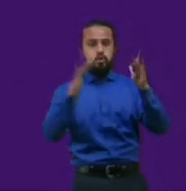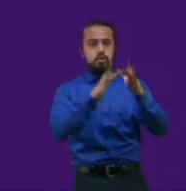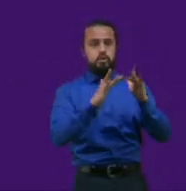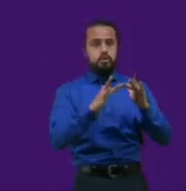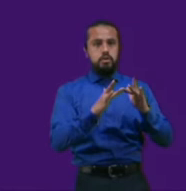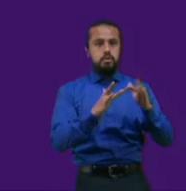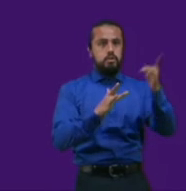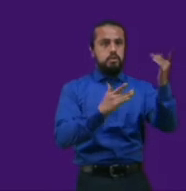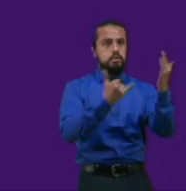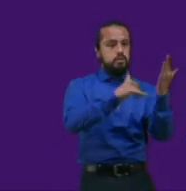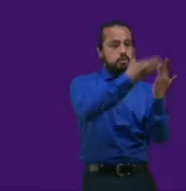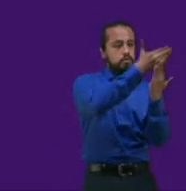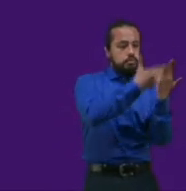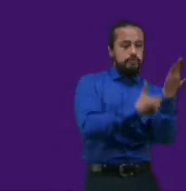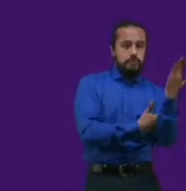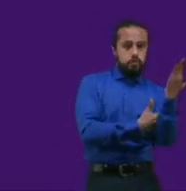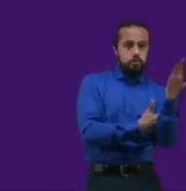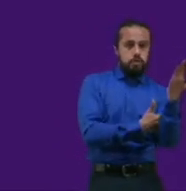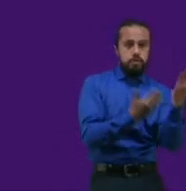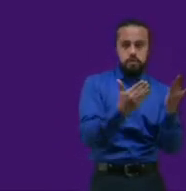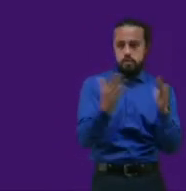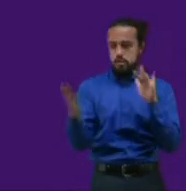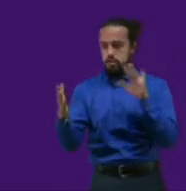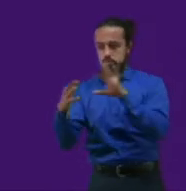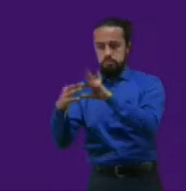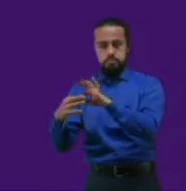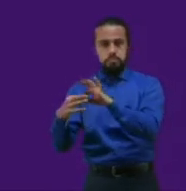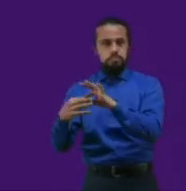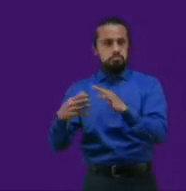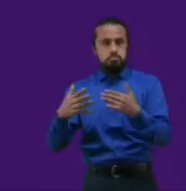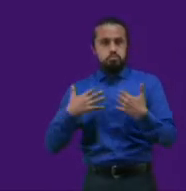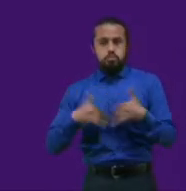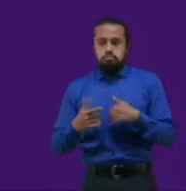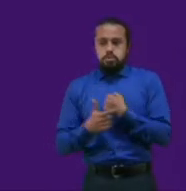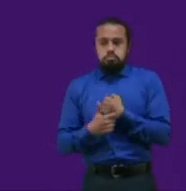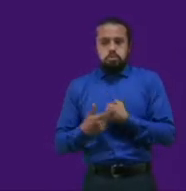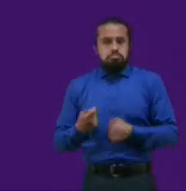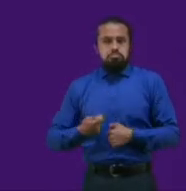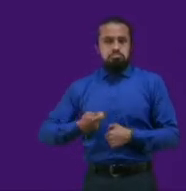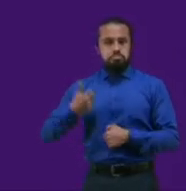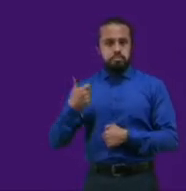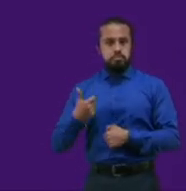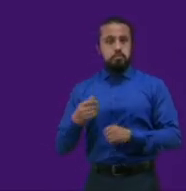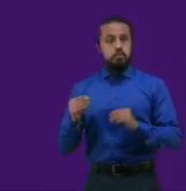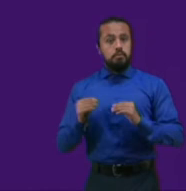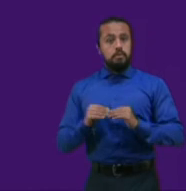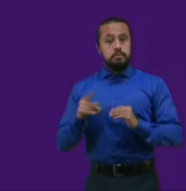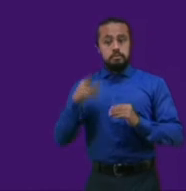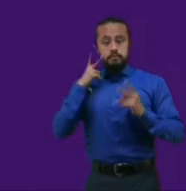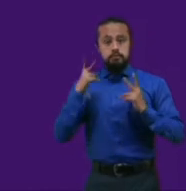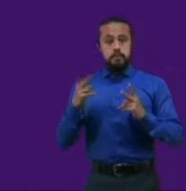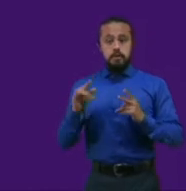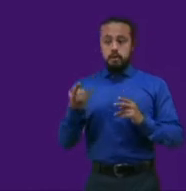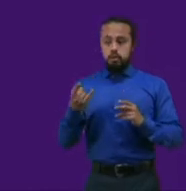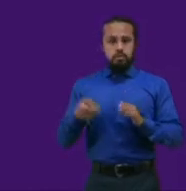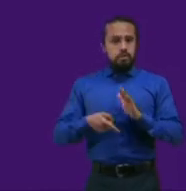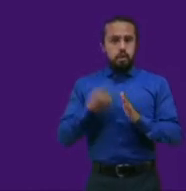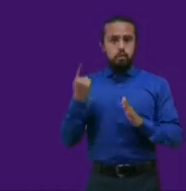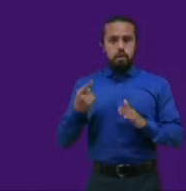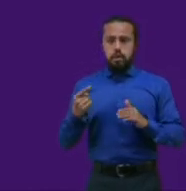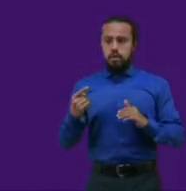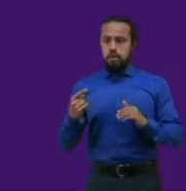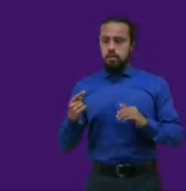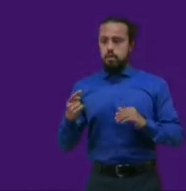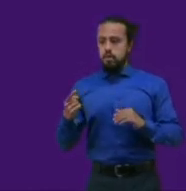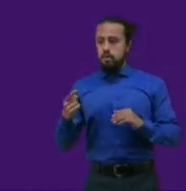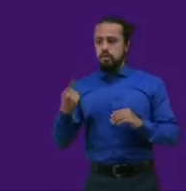vendió a plazo en cualquier momento, digamos que de manera instantánea, y que pueda encontrar su match de riesgo instantáneo para que le pueda entregar